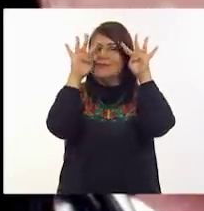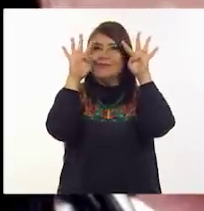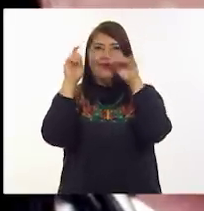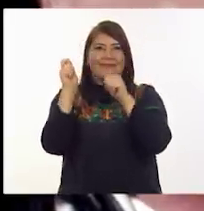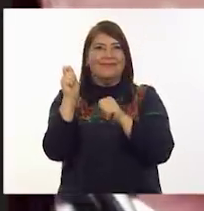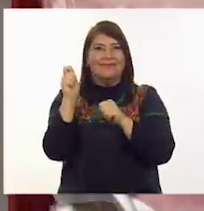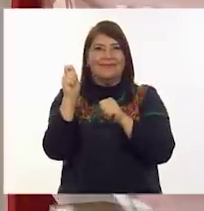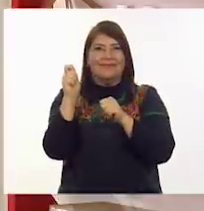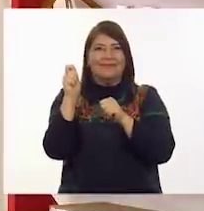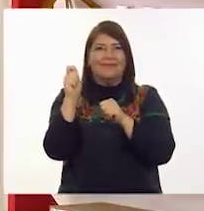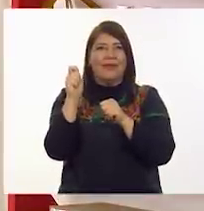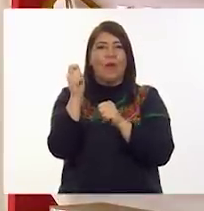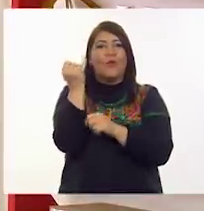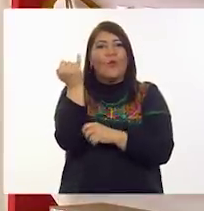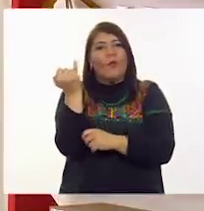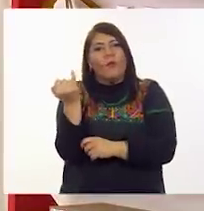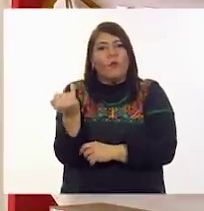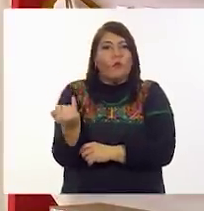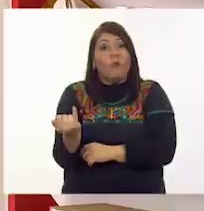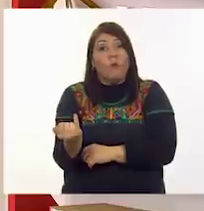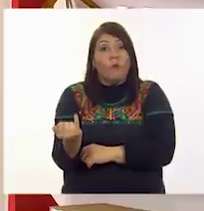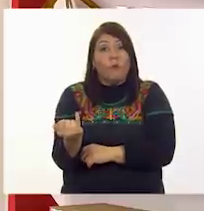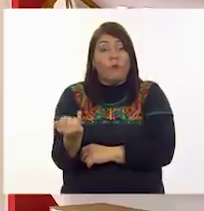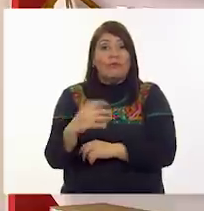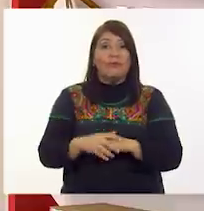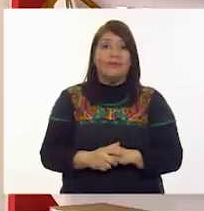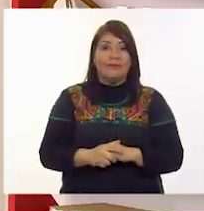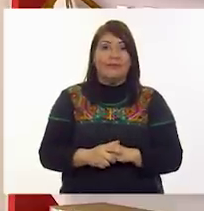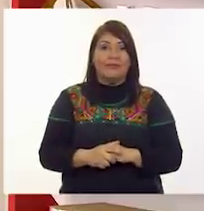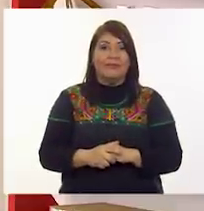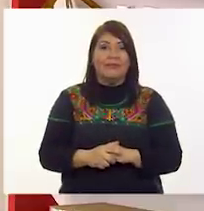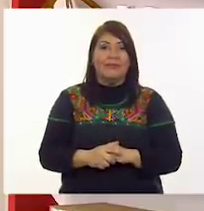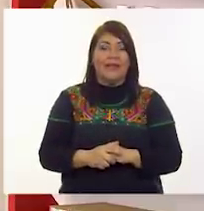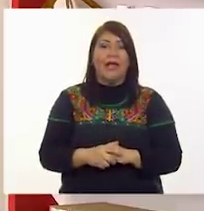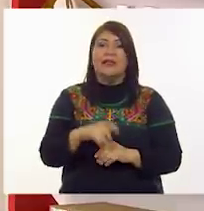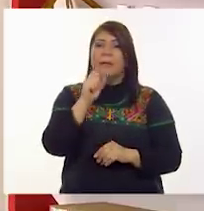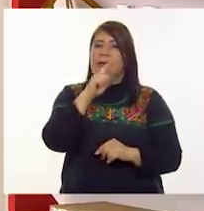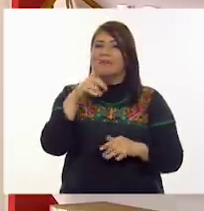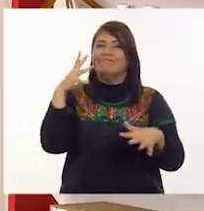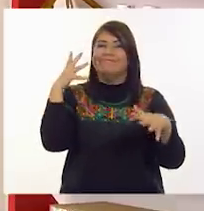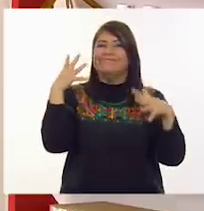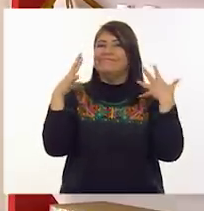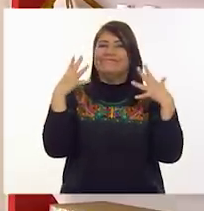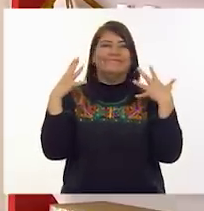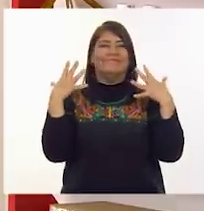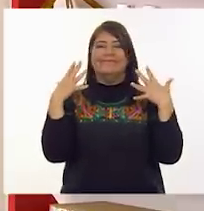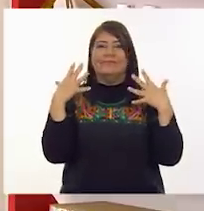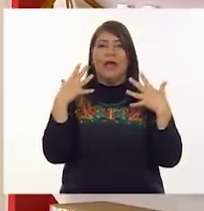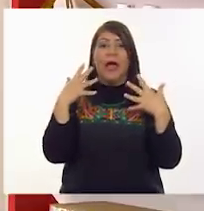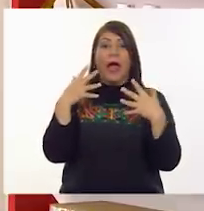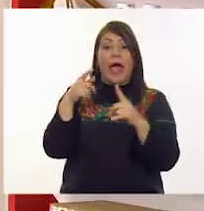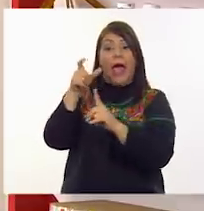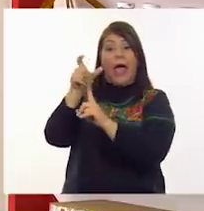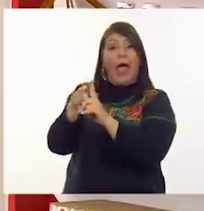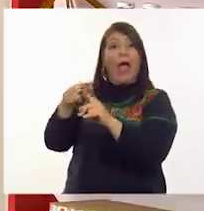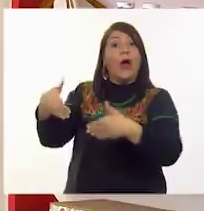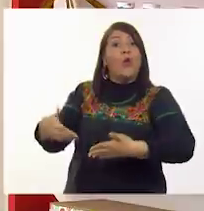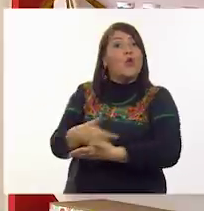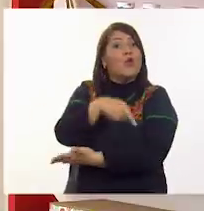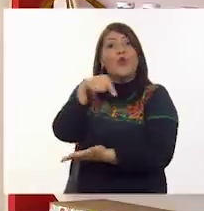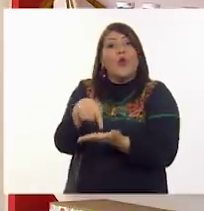pispiretos, flaquita, flaquita y muy inquieta. Ella nació en